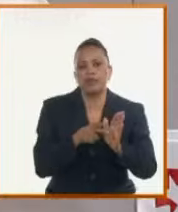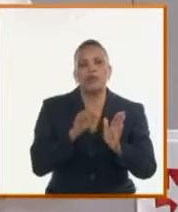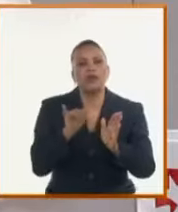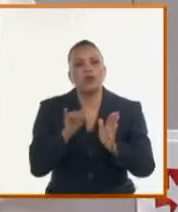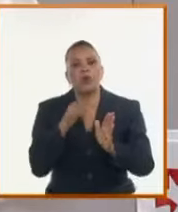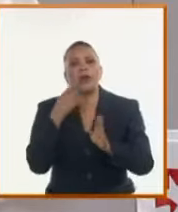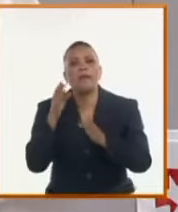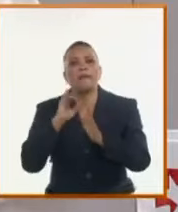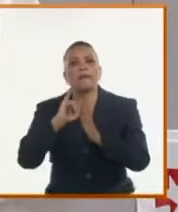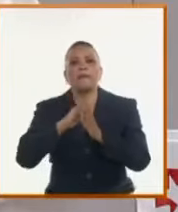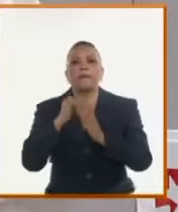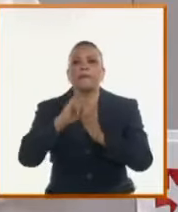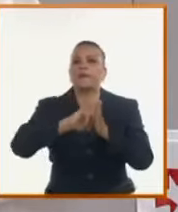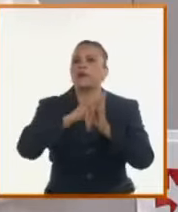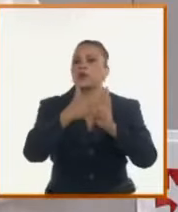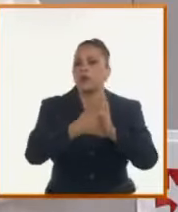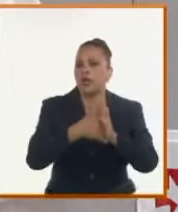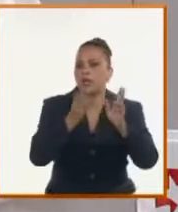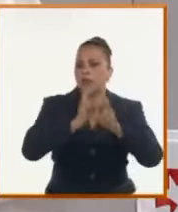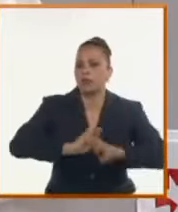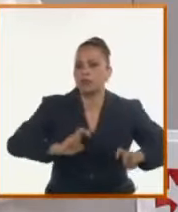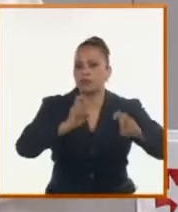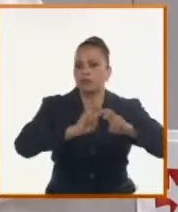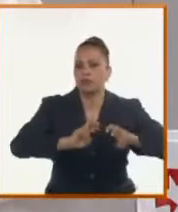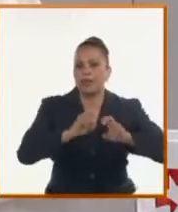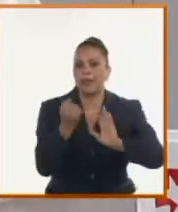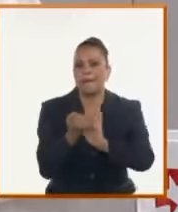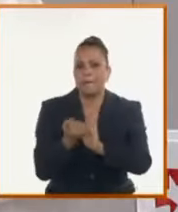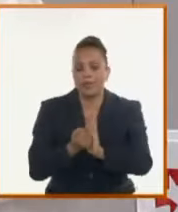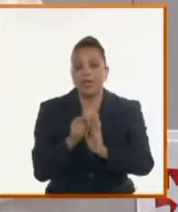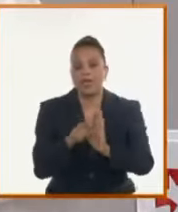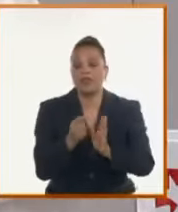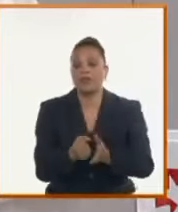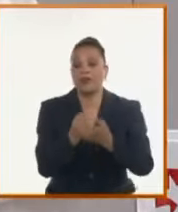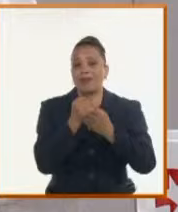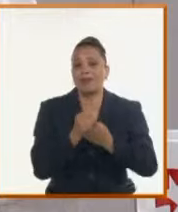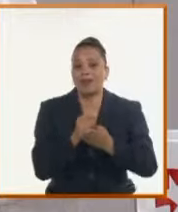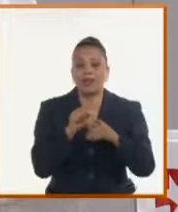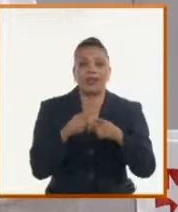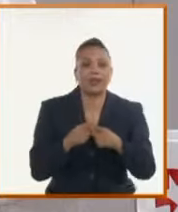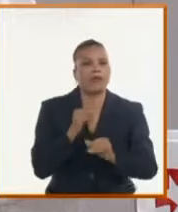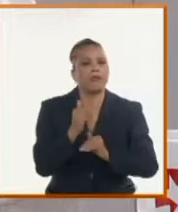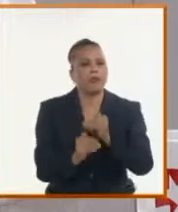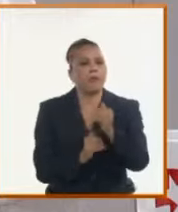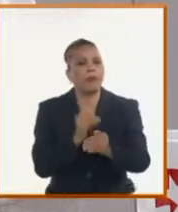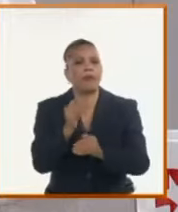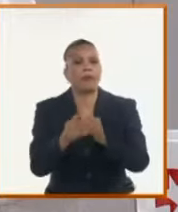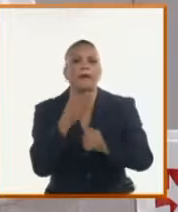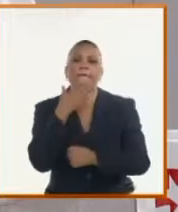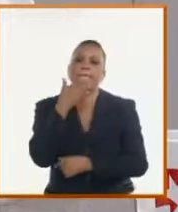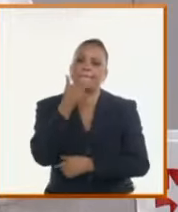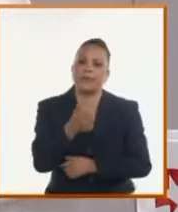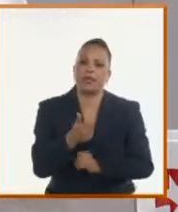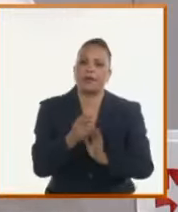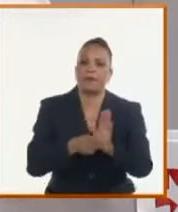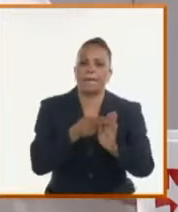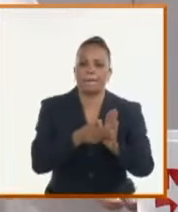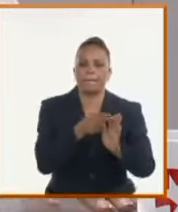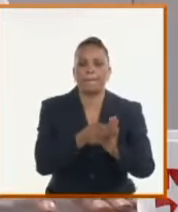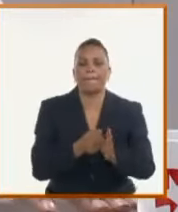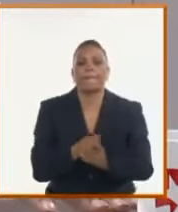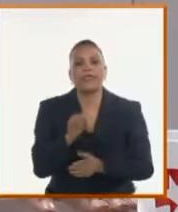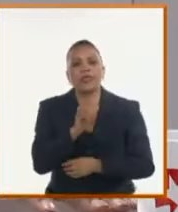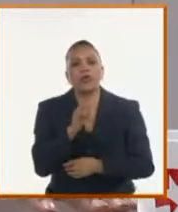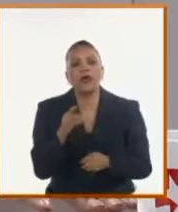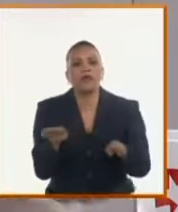proyectos ya estudiados y establecidos que van a permitir que progresivamente la mejora del mismo además